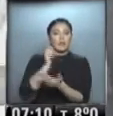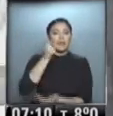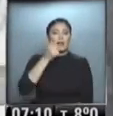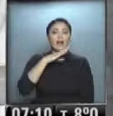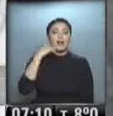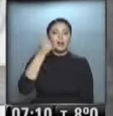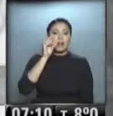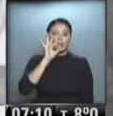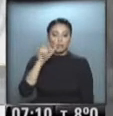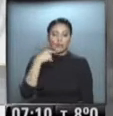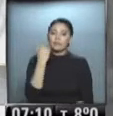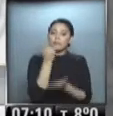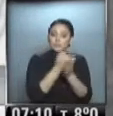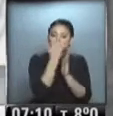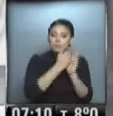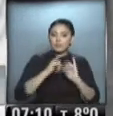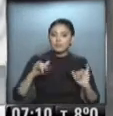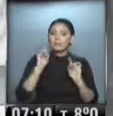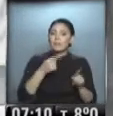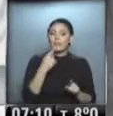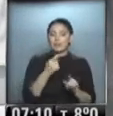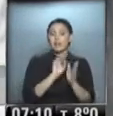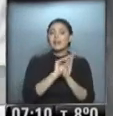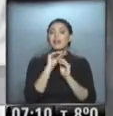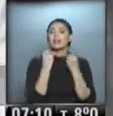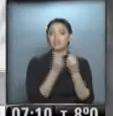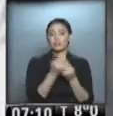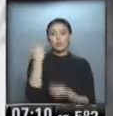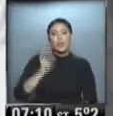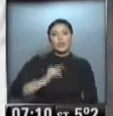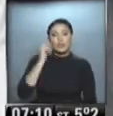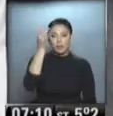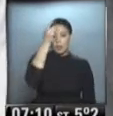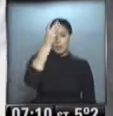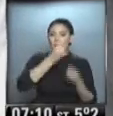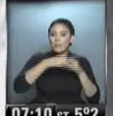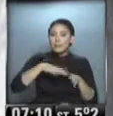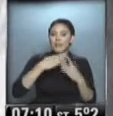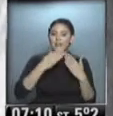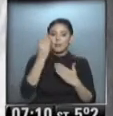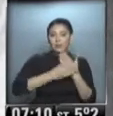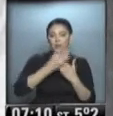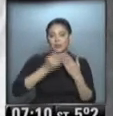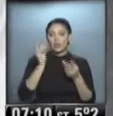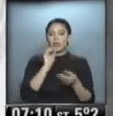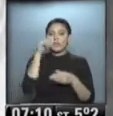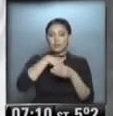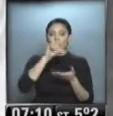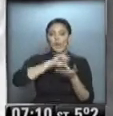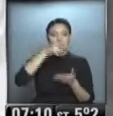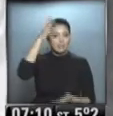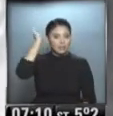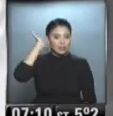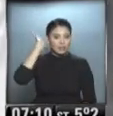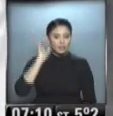Gajardo. El pronunciamiento confirma además la resolución tomada a principios de 2012 por el Ministerio del Interior de Chile.